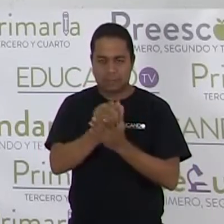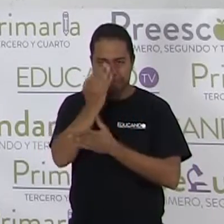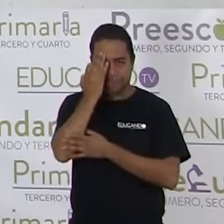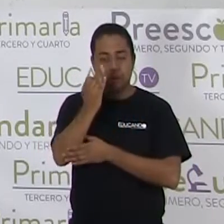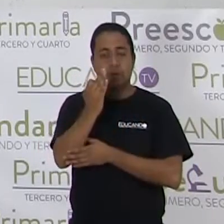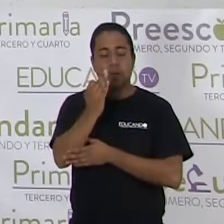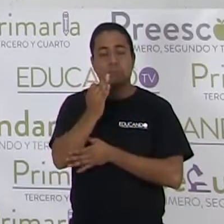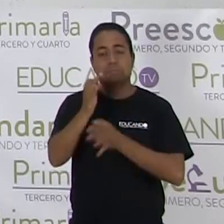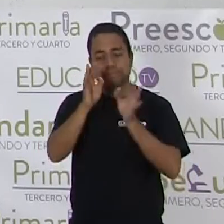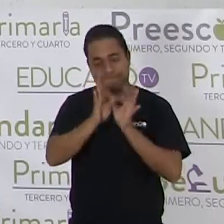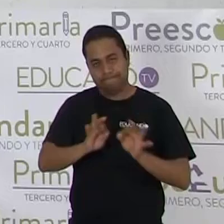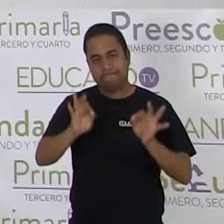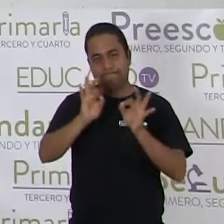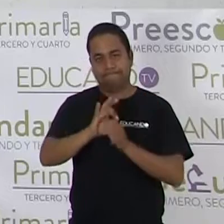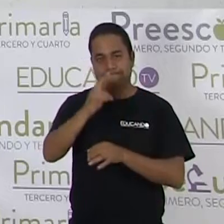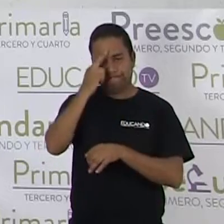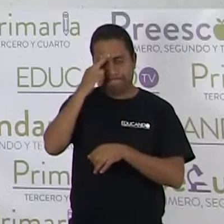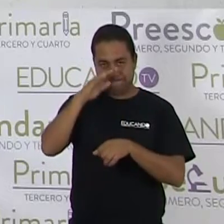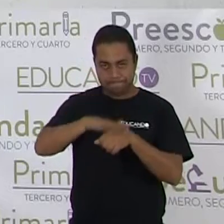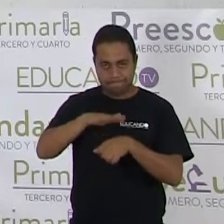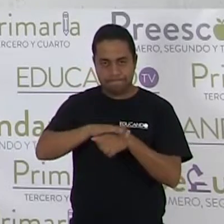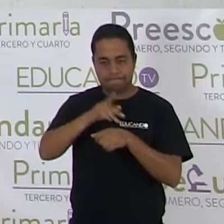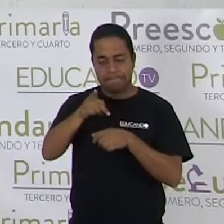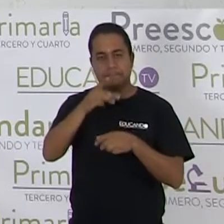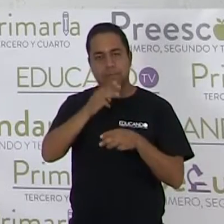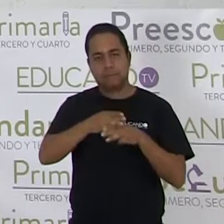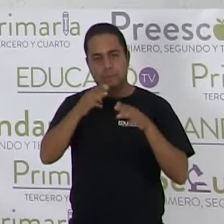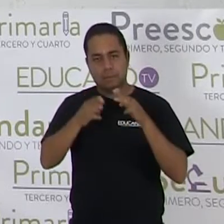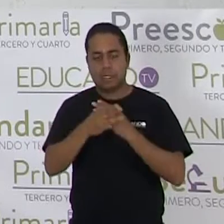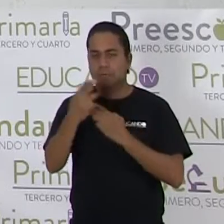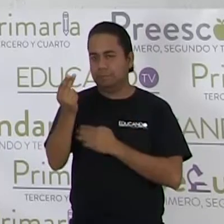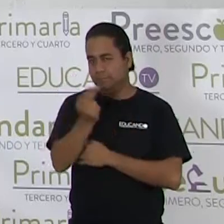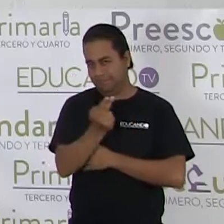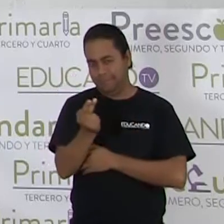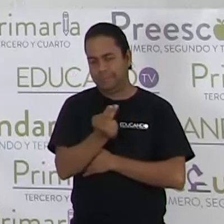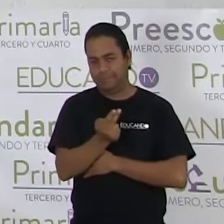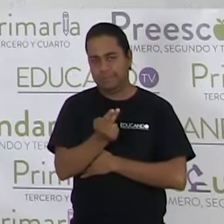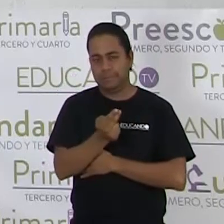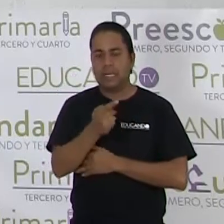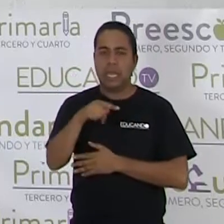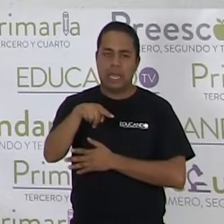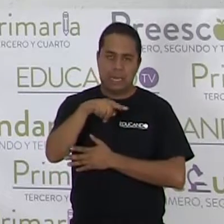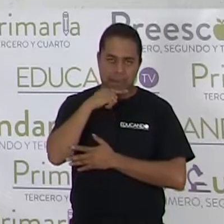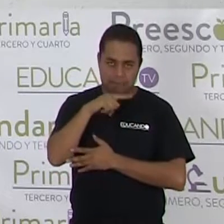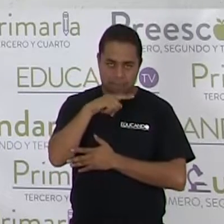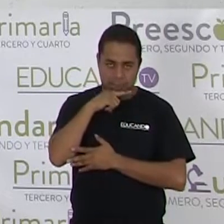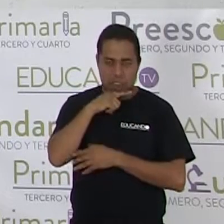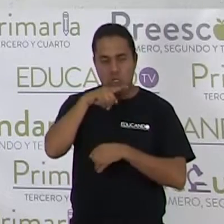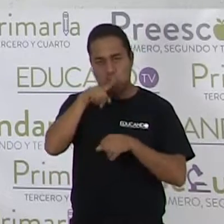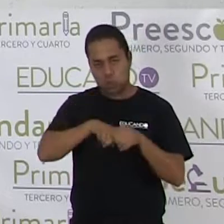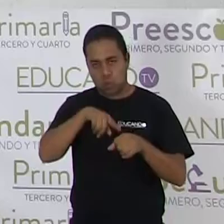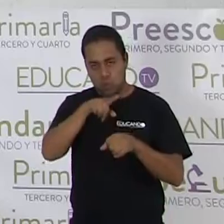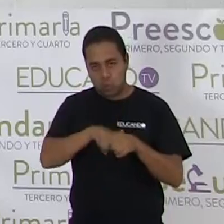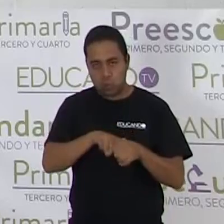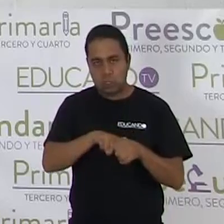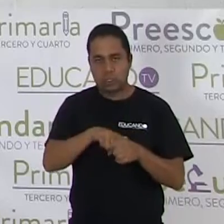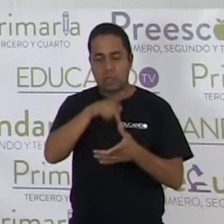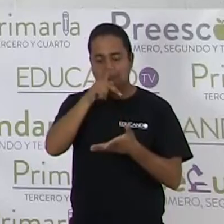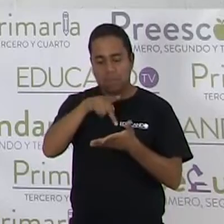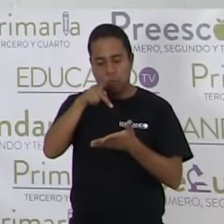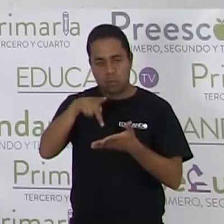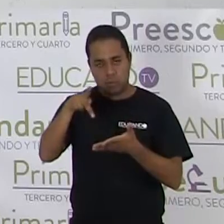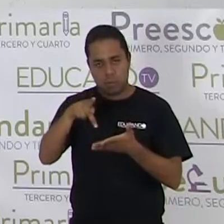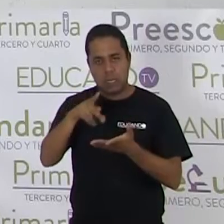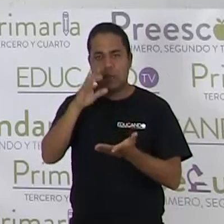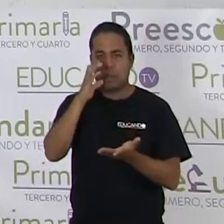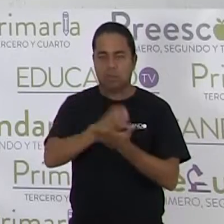Es importante recordarte los materiales que vamos a utilizar: un lápiz, colores, pluma